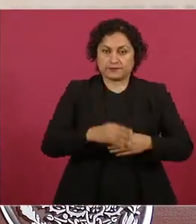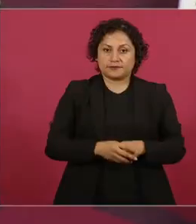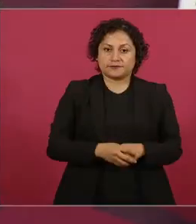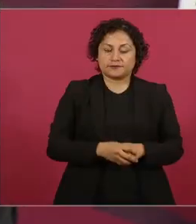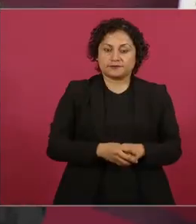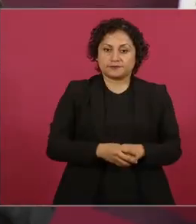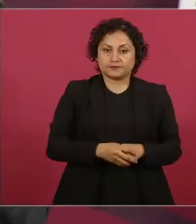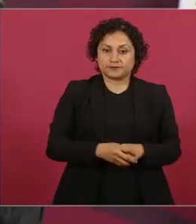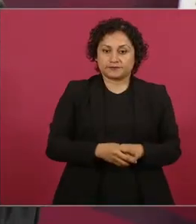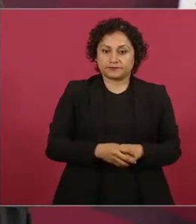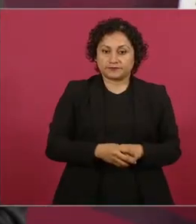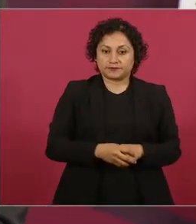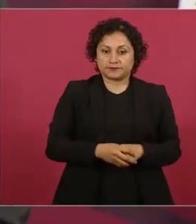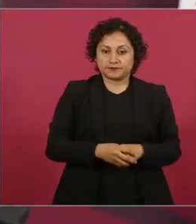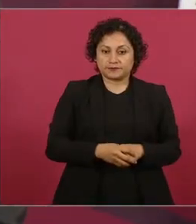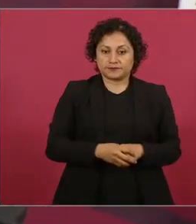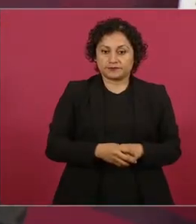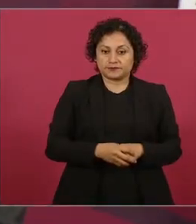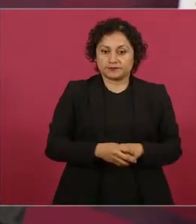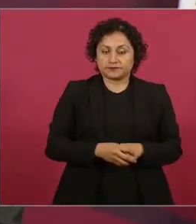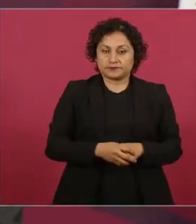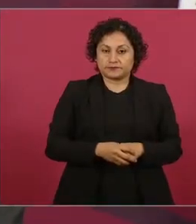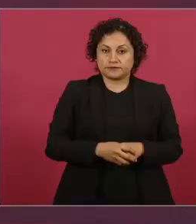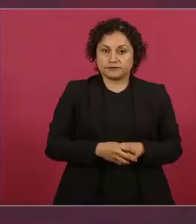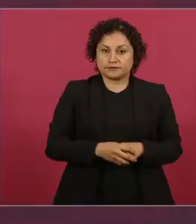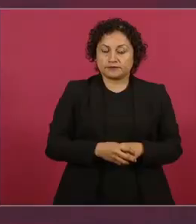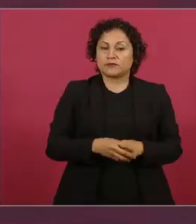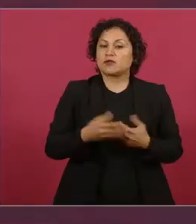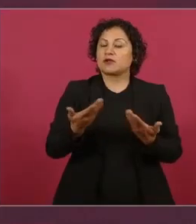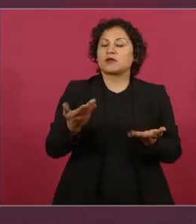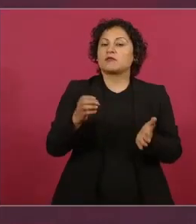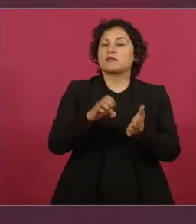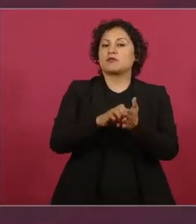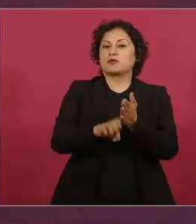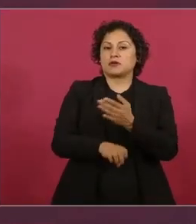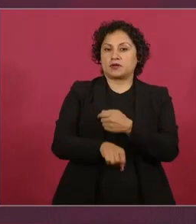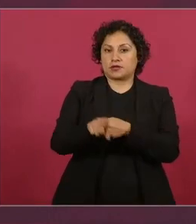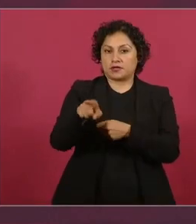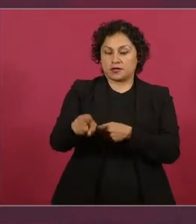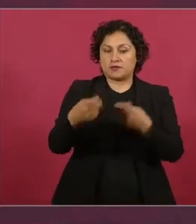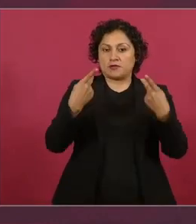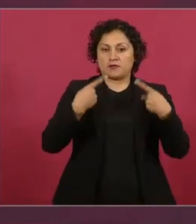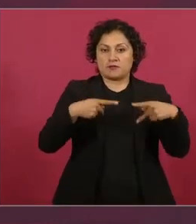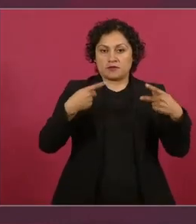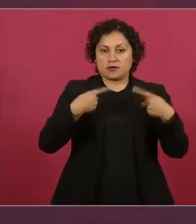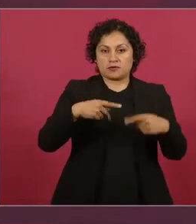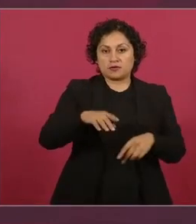Y en cuanto a los que perdieron la vida